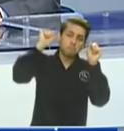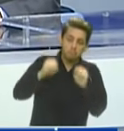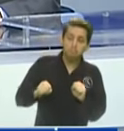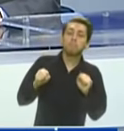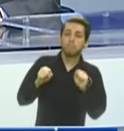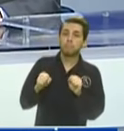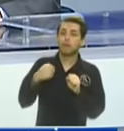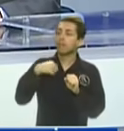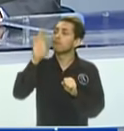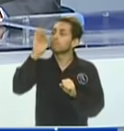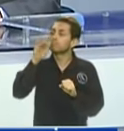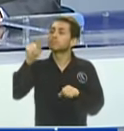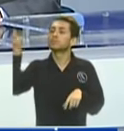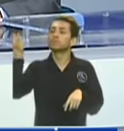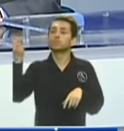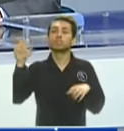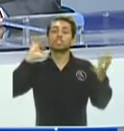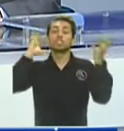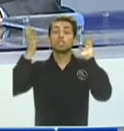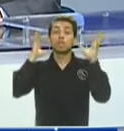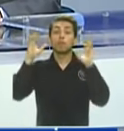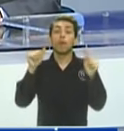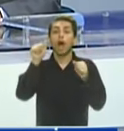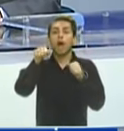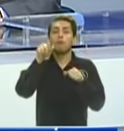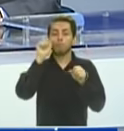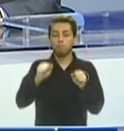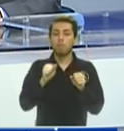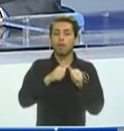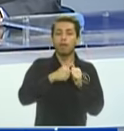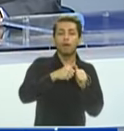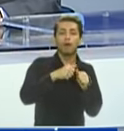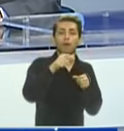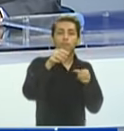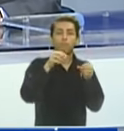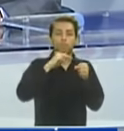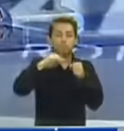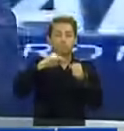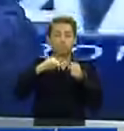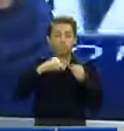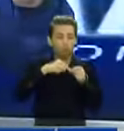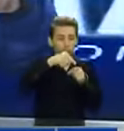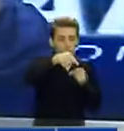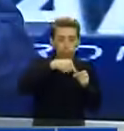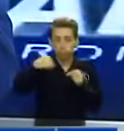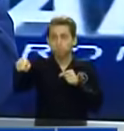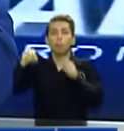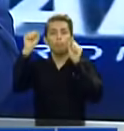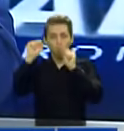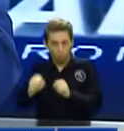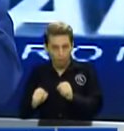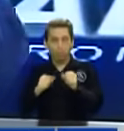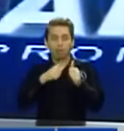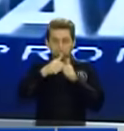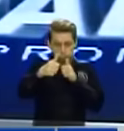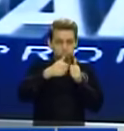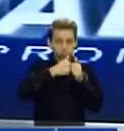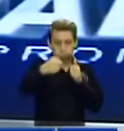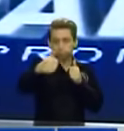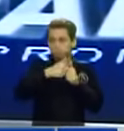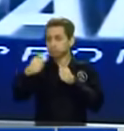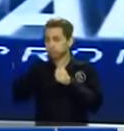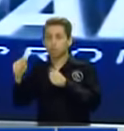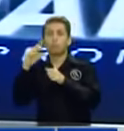el transporte entre los municipios de Chiquimula está permitido y se permitiría. ¿Por qué? Porque